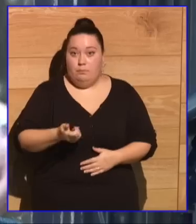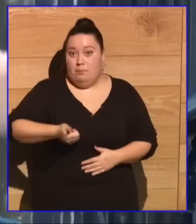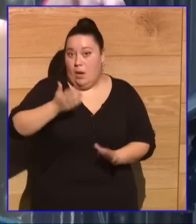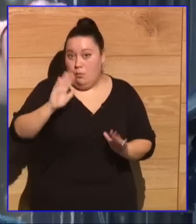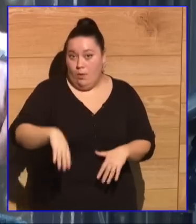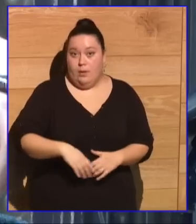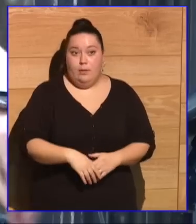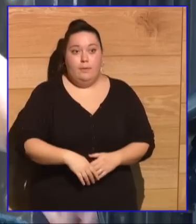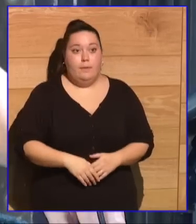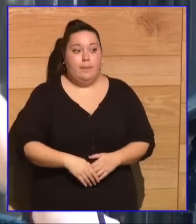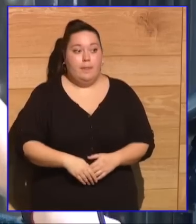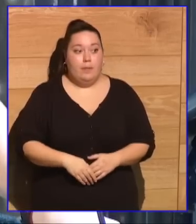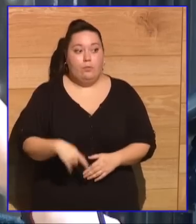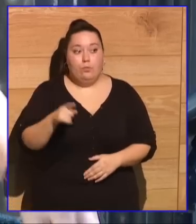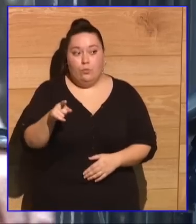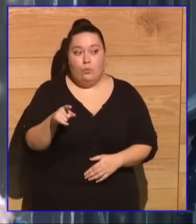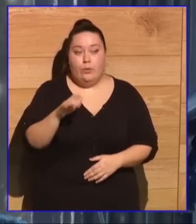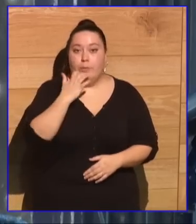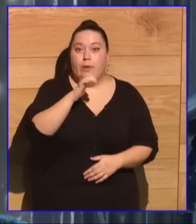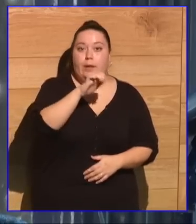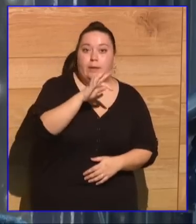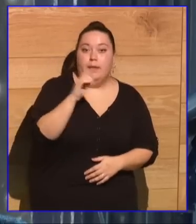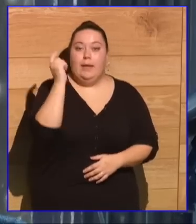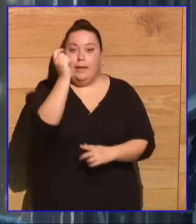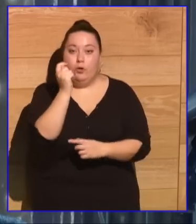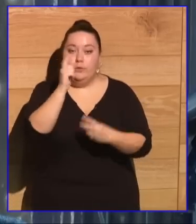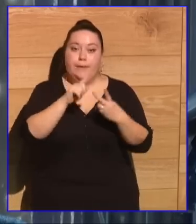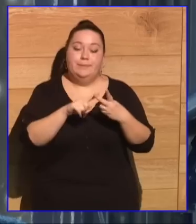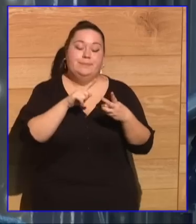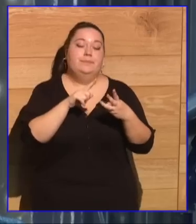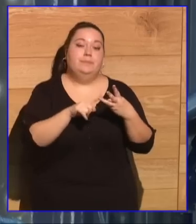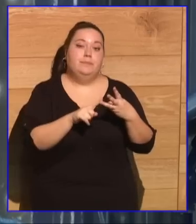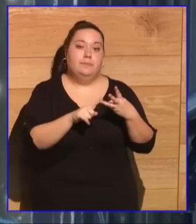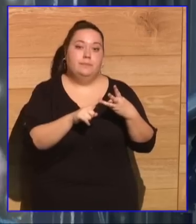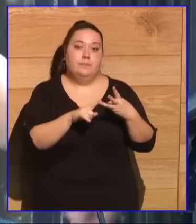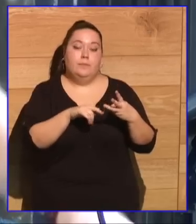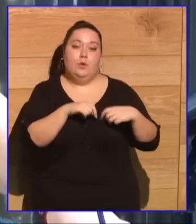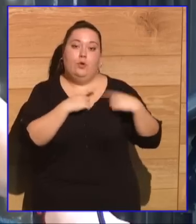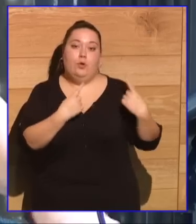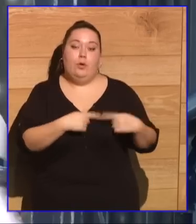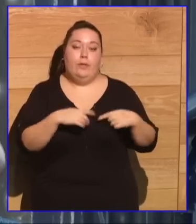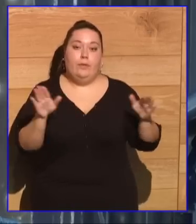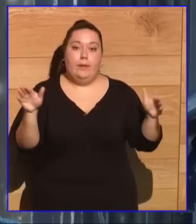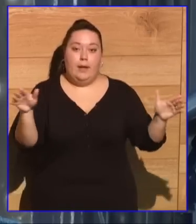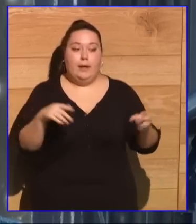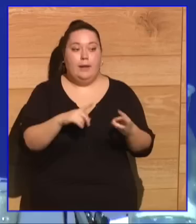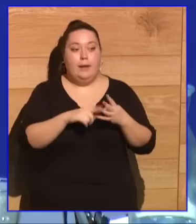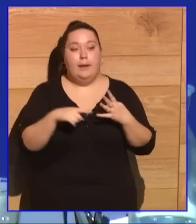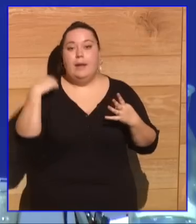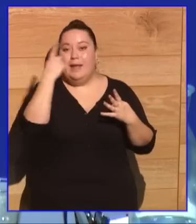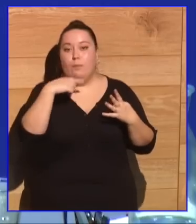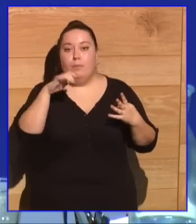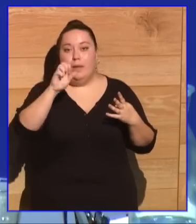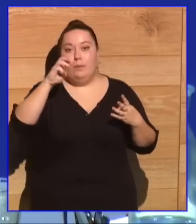la historia, además, o sea, tú puedes coger E.T., Don Quijote de la Mancha, El corazón del ángel... Emojis, la